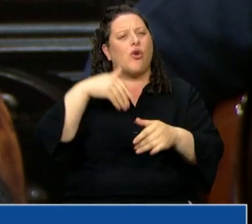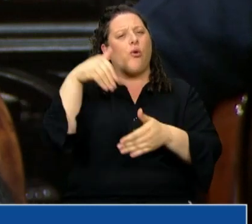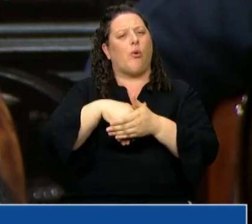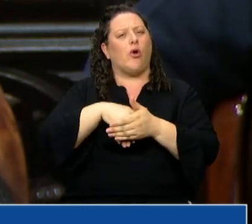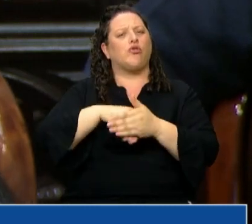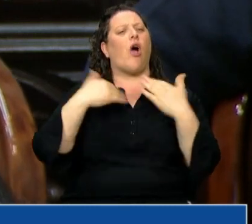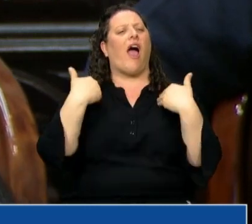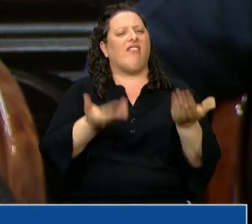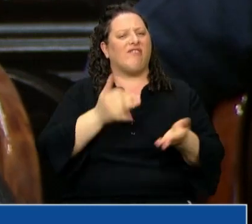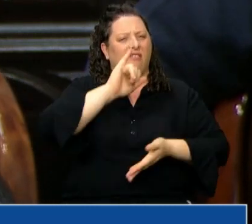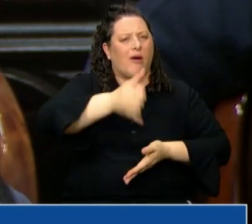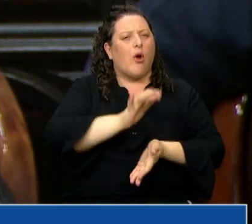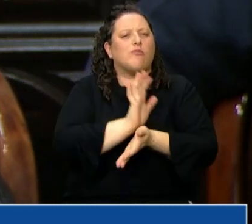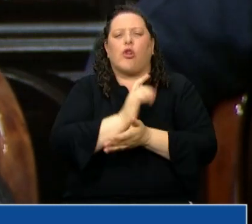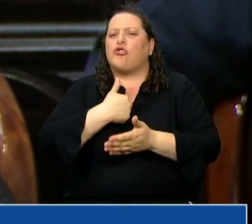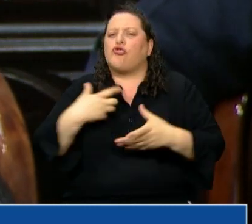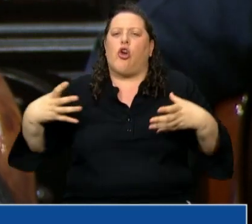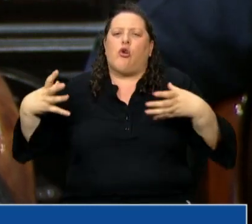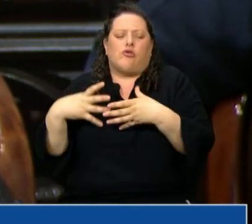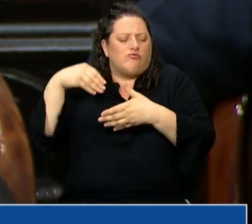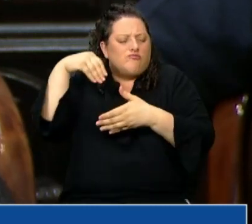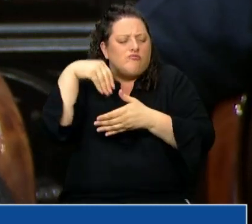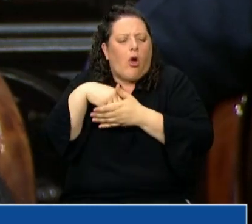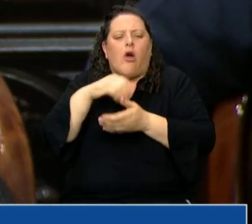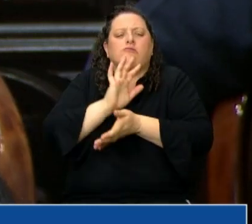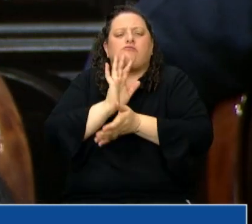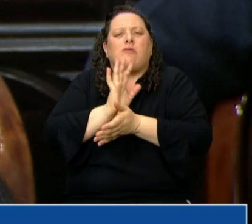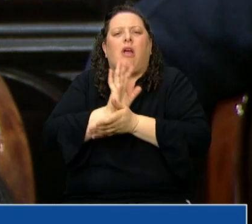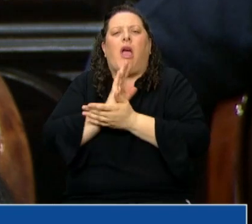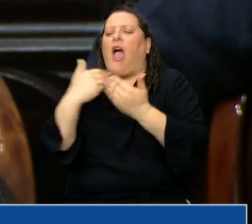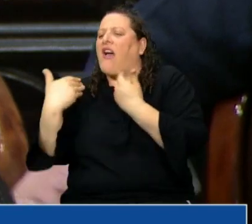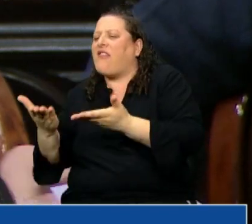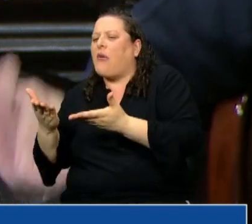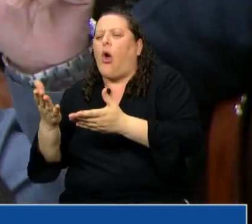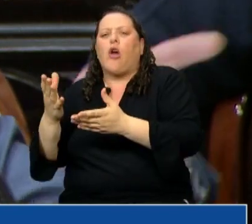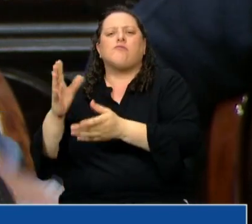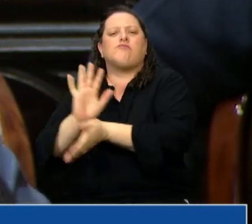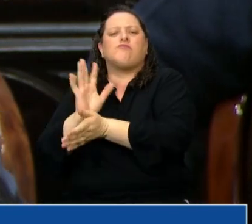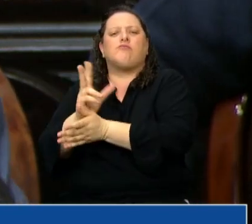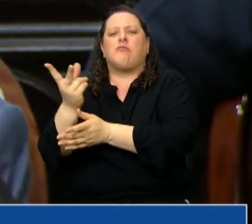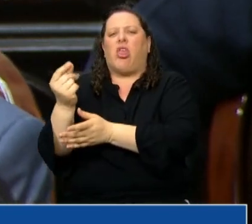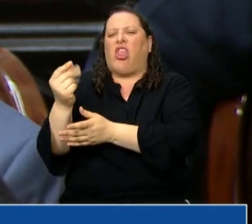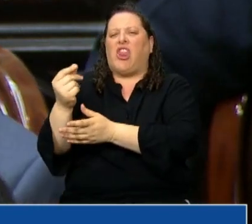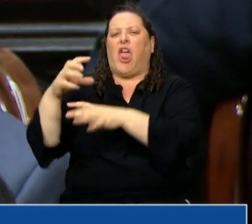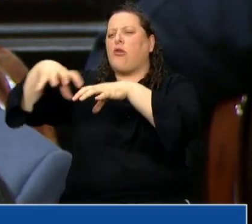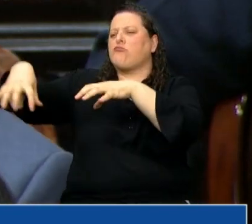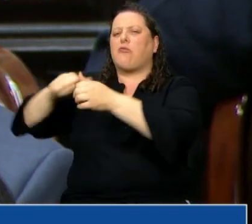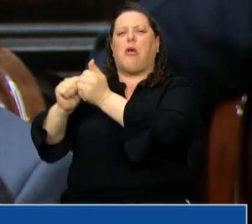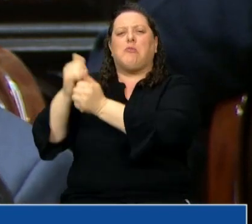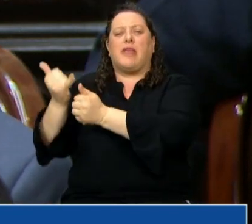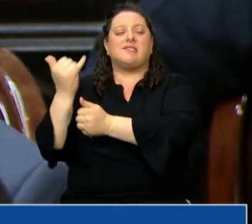un espacio que entre los trabajadores y los oligopolios se queda con los trabajadores, que entre prometer y defraudar